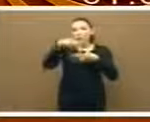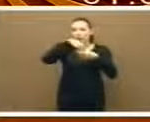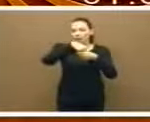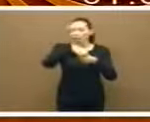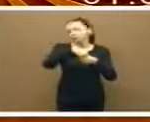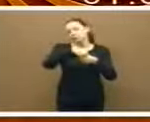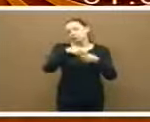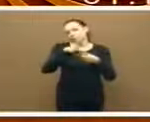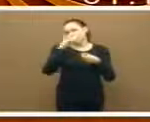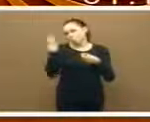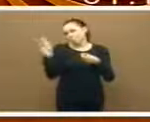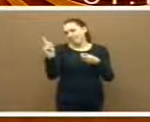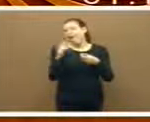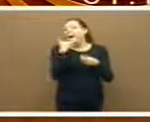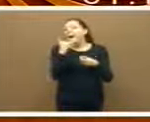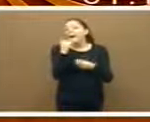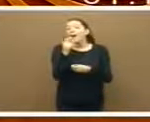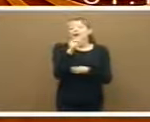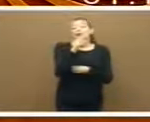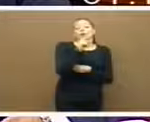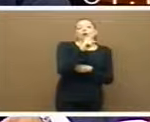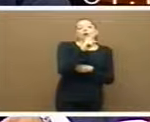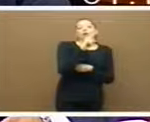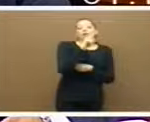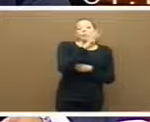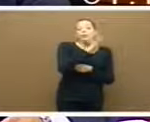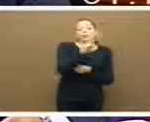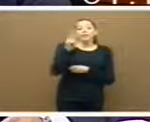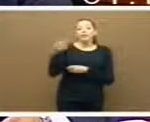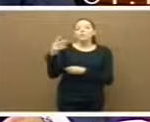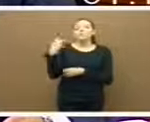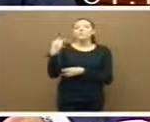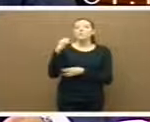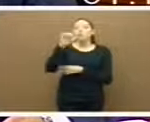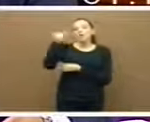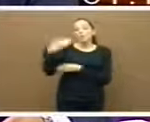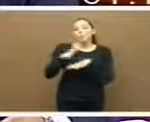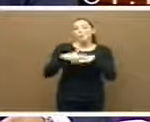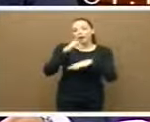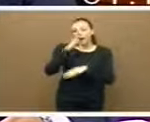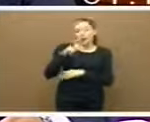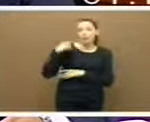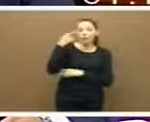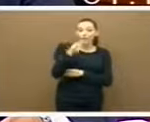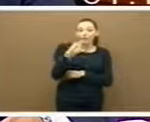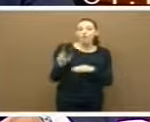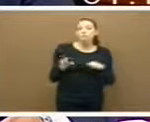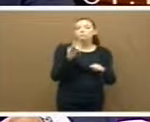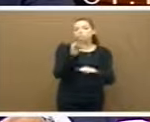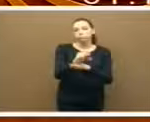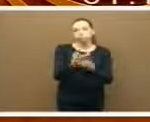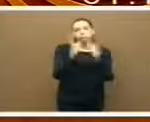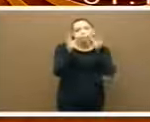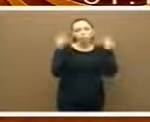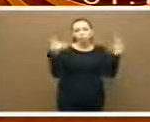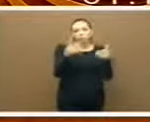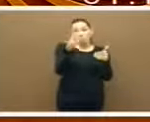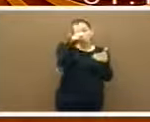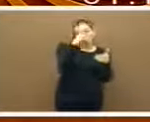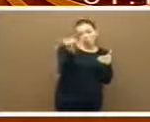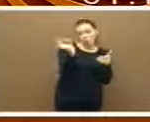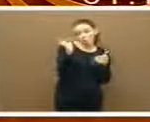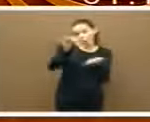hay casi 42 millones de euros dentro del presupuesto para el ejercicio de 2014 destinados a municipios y a entidades locales, donde